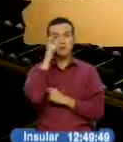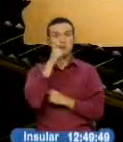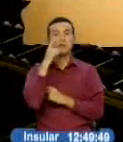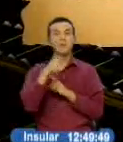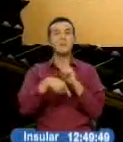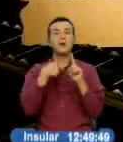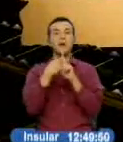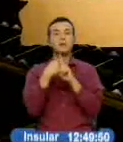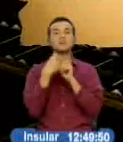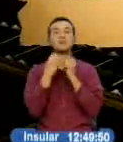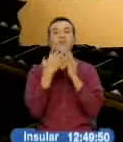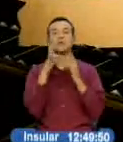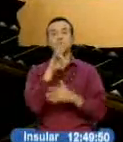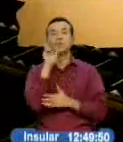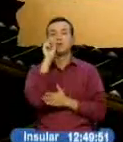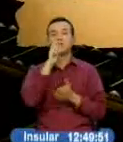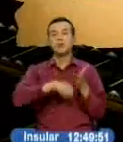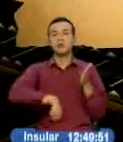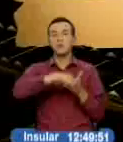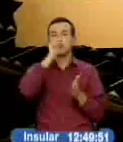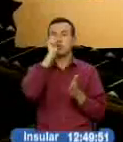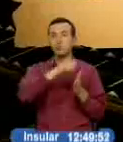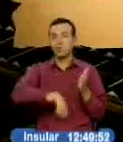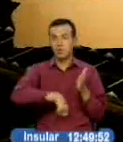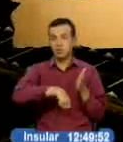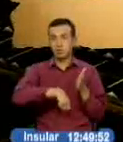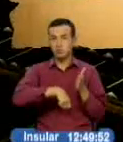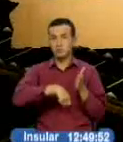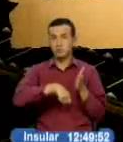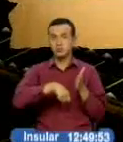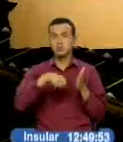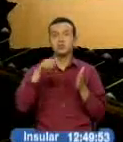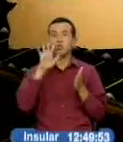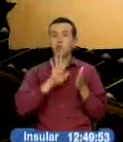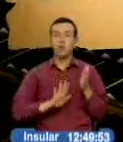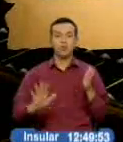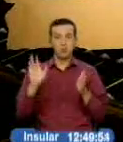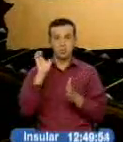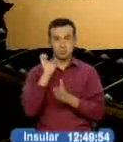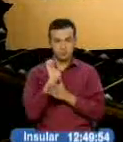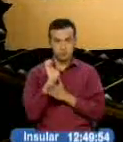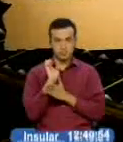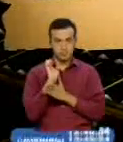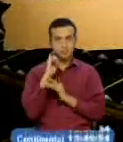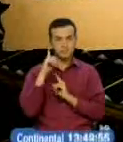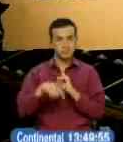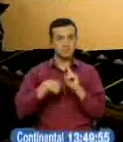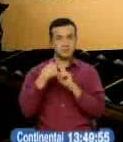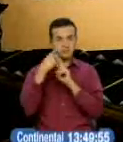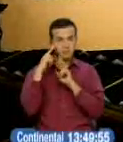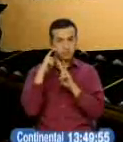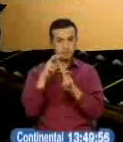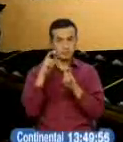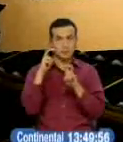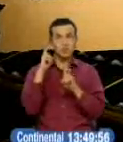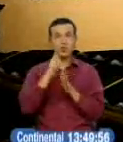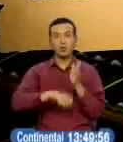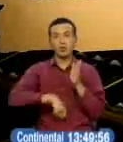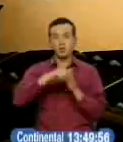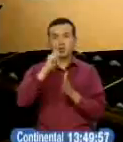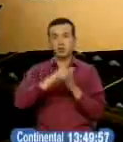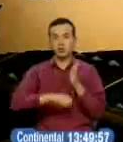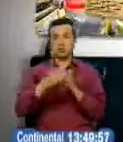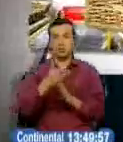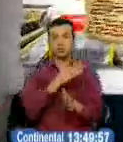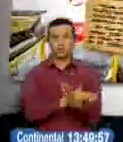el análisis de más de 30 contratos de obra suscritos con Odebrecht a nivel nacional. Además, indagan contratos anteriores al